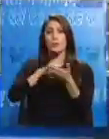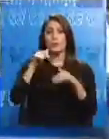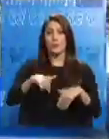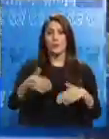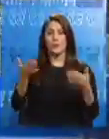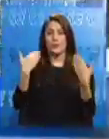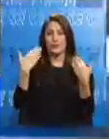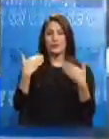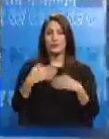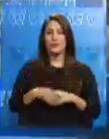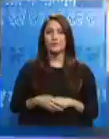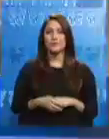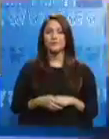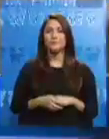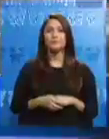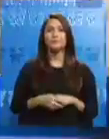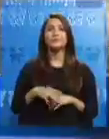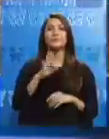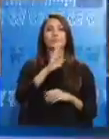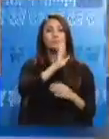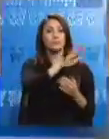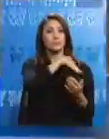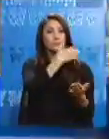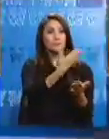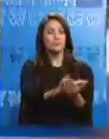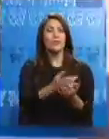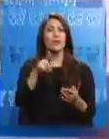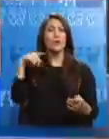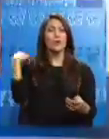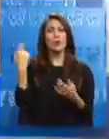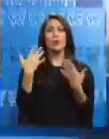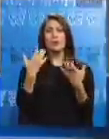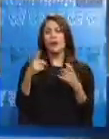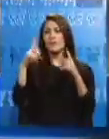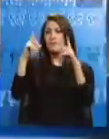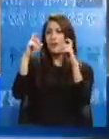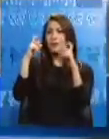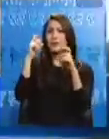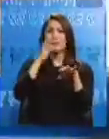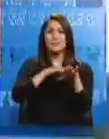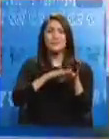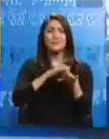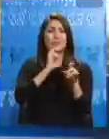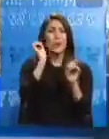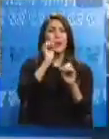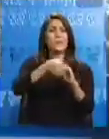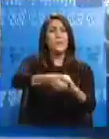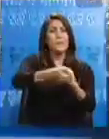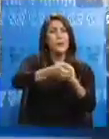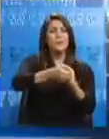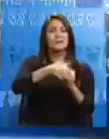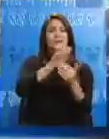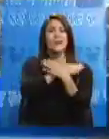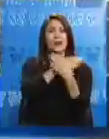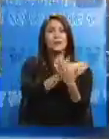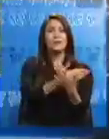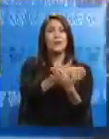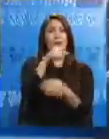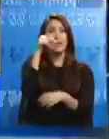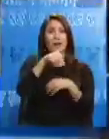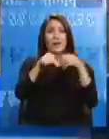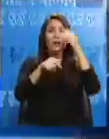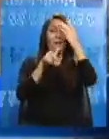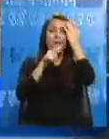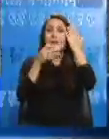Olmedo de Guayaquil. Tras su arribo, todos querían posar para una fotografía o estrechar sus manos. En ese lugar